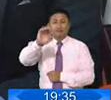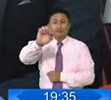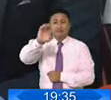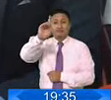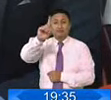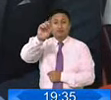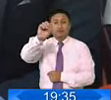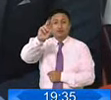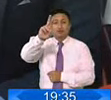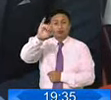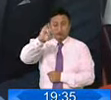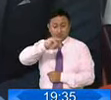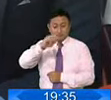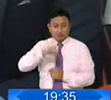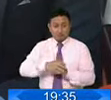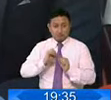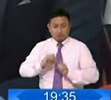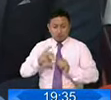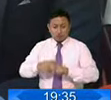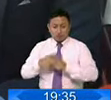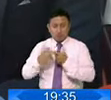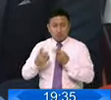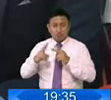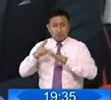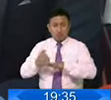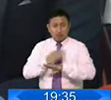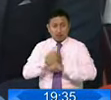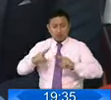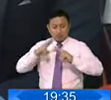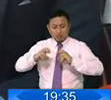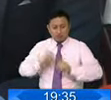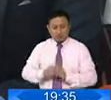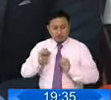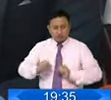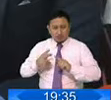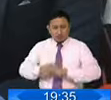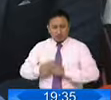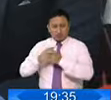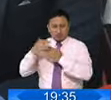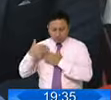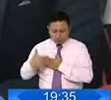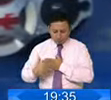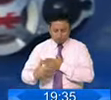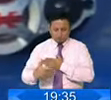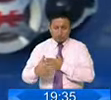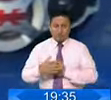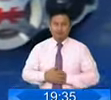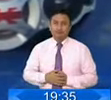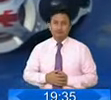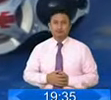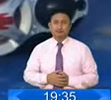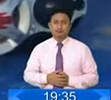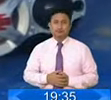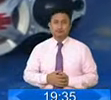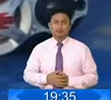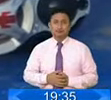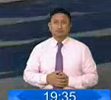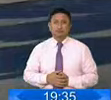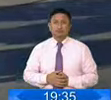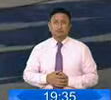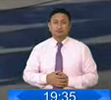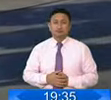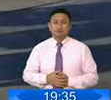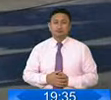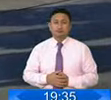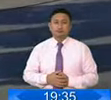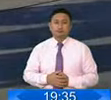Loja, con quienes se aperturó la investigación previa, con la cual dimos inicio a esta investigación. En Loja, informó